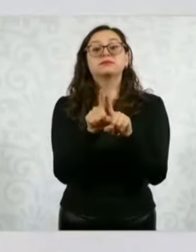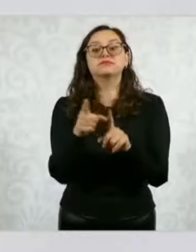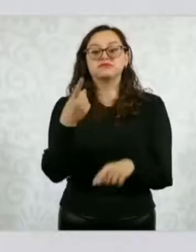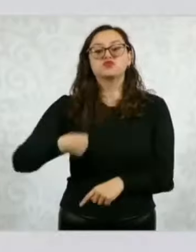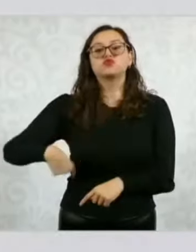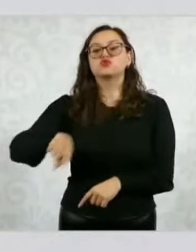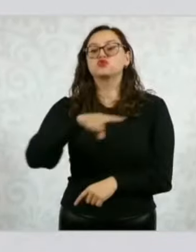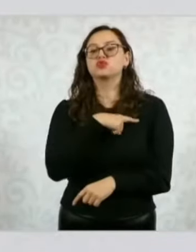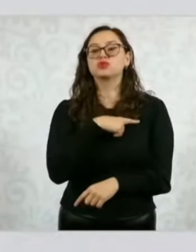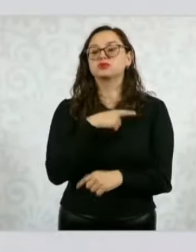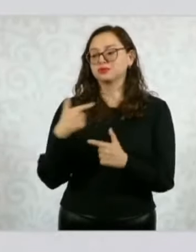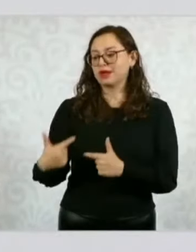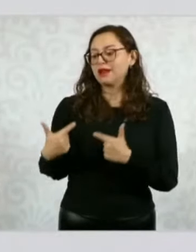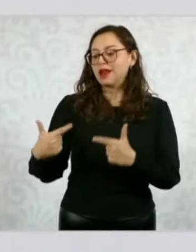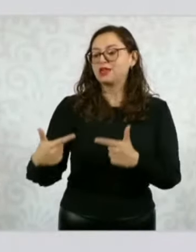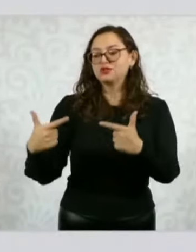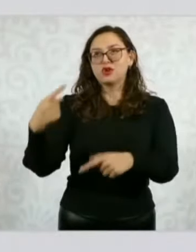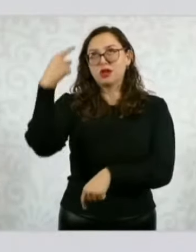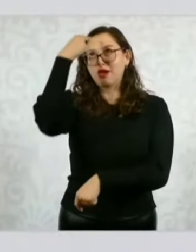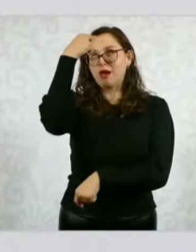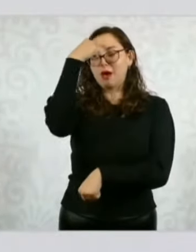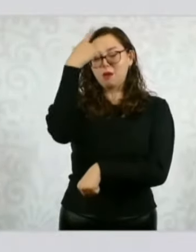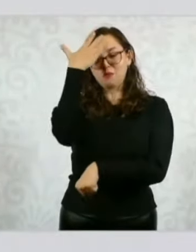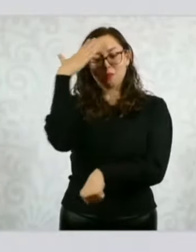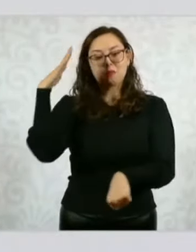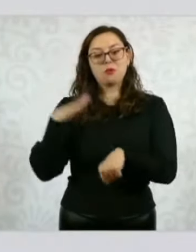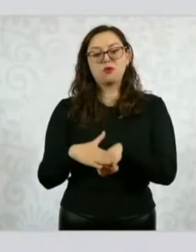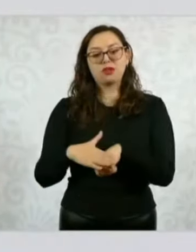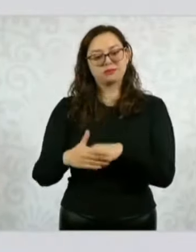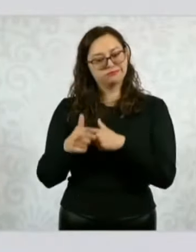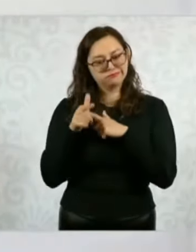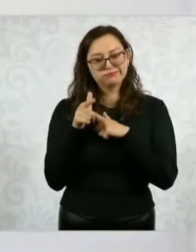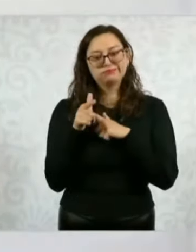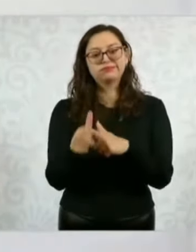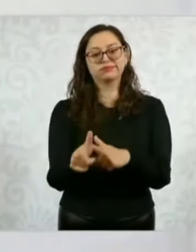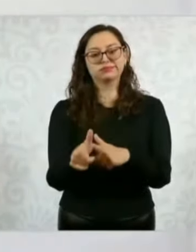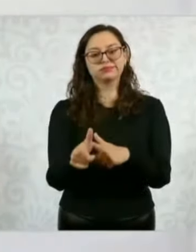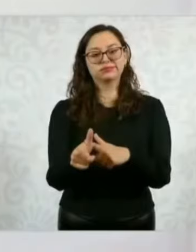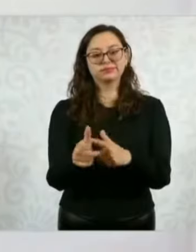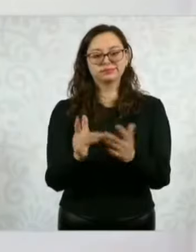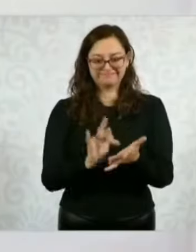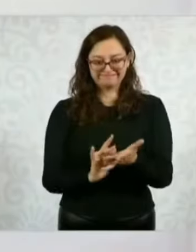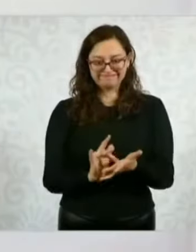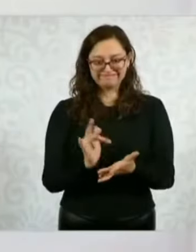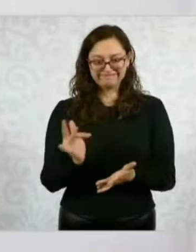de las siguientes generaciones de mexicanas y mexicanos. Muchas gracias.